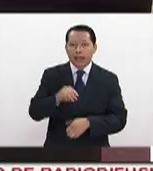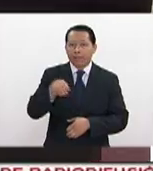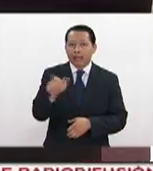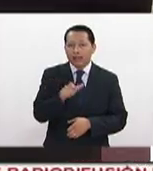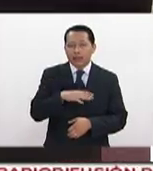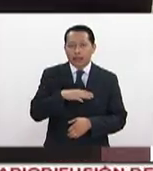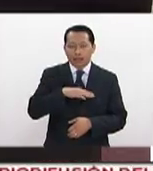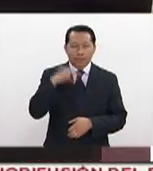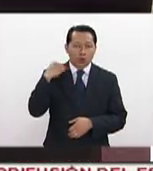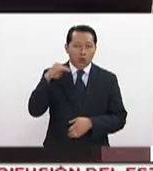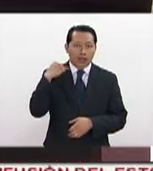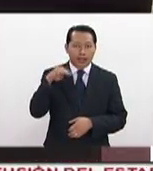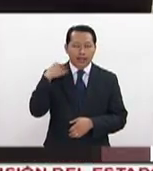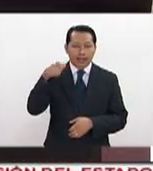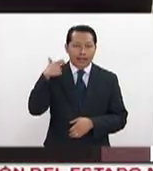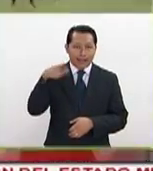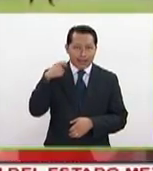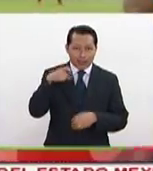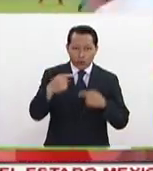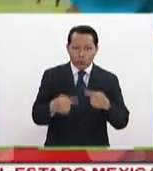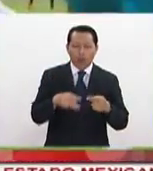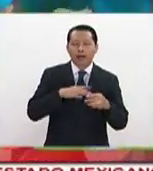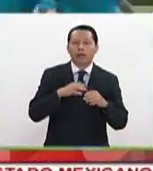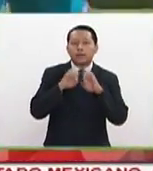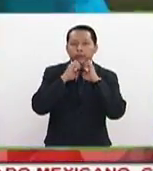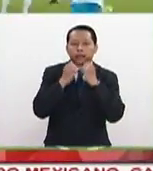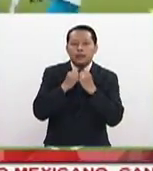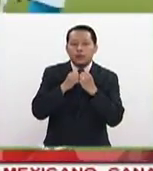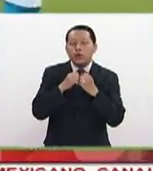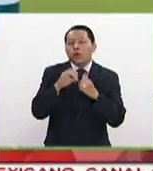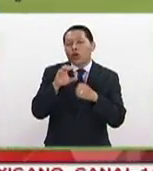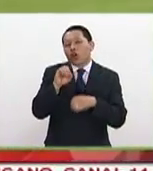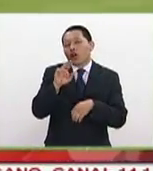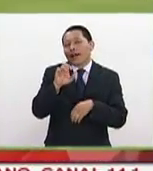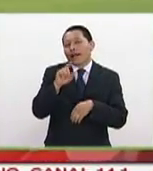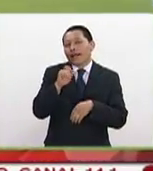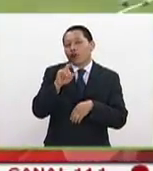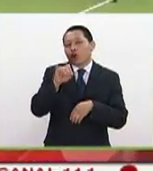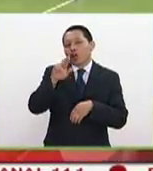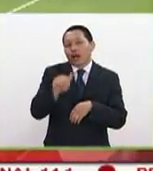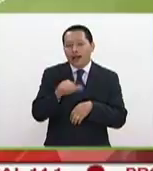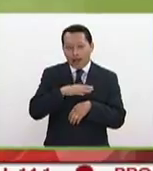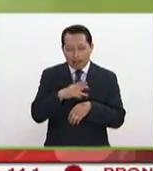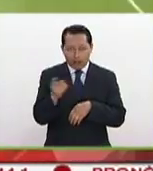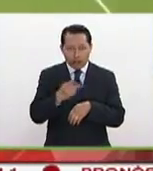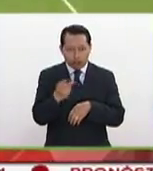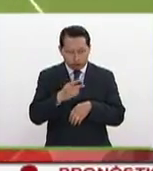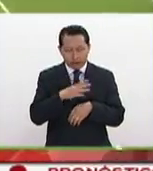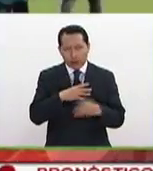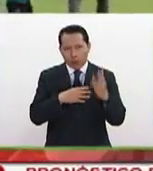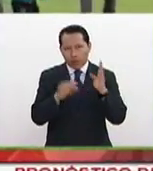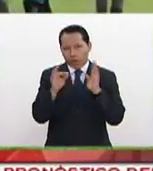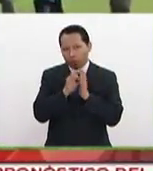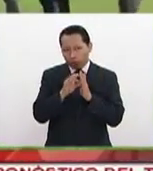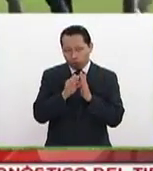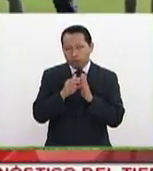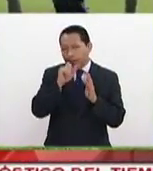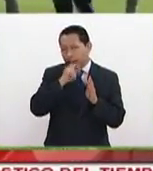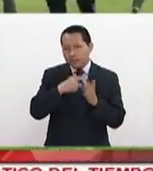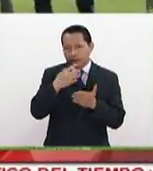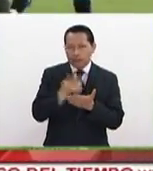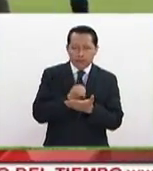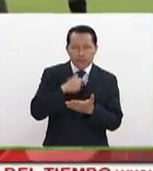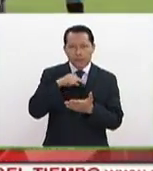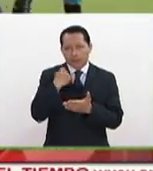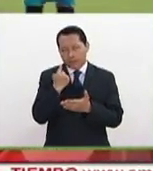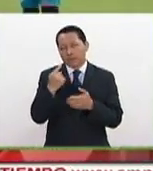MX. Morelia recibirá a Querétaro en el estadio de La Corregidora. Ambas escuadras llegan con 4 puntos, producto de una victoria, una